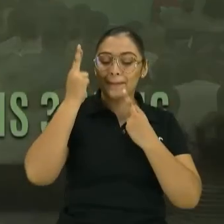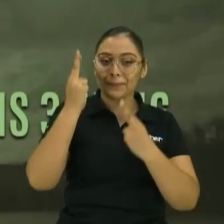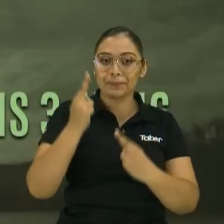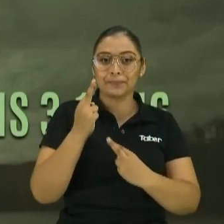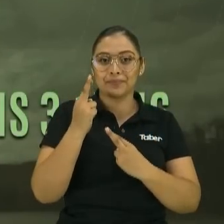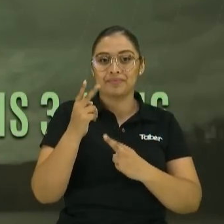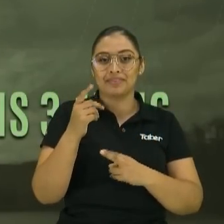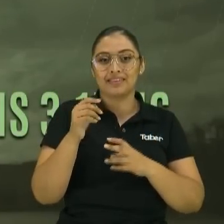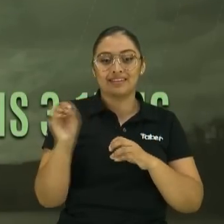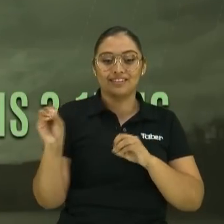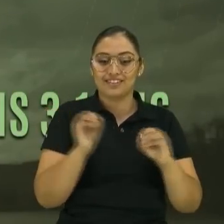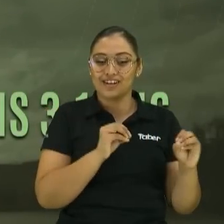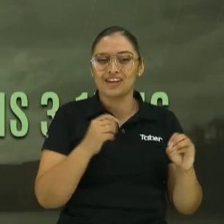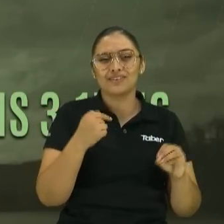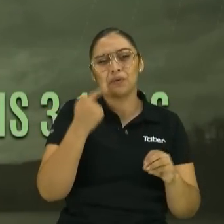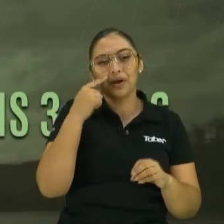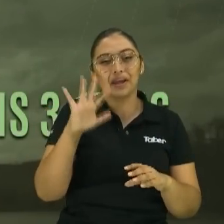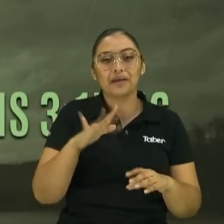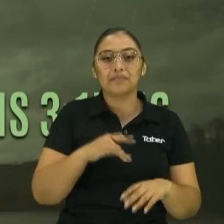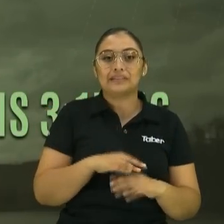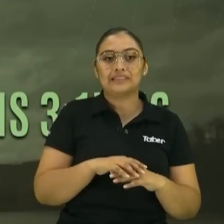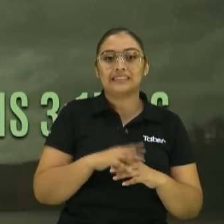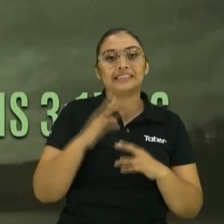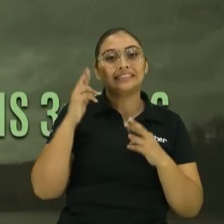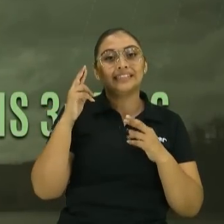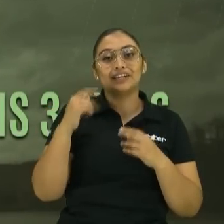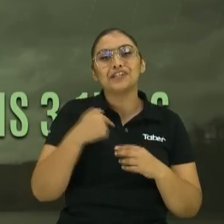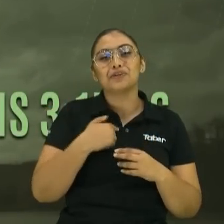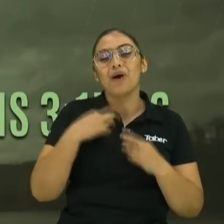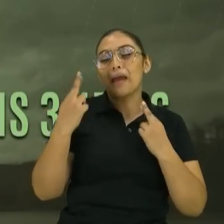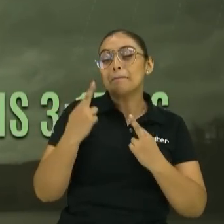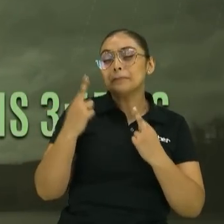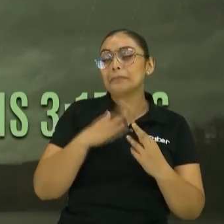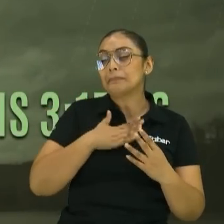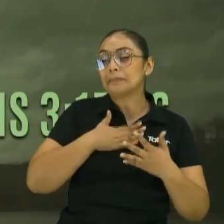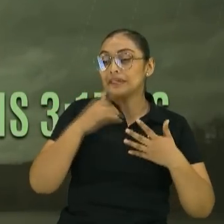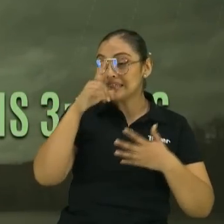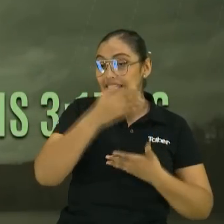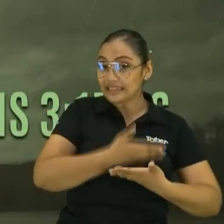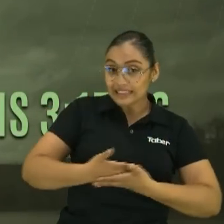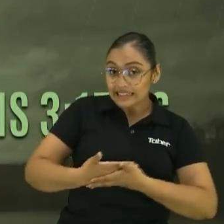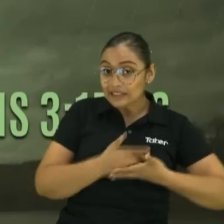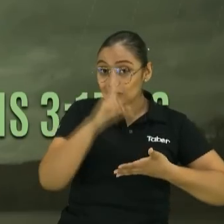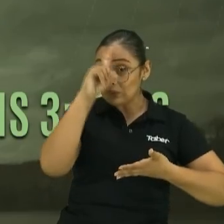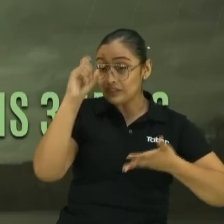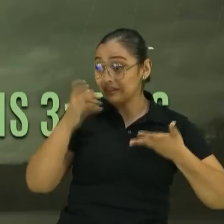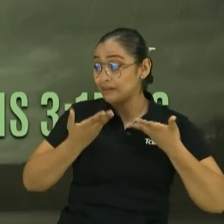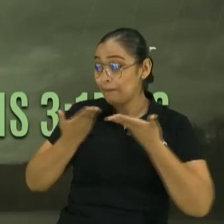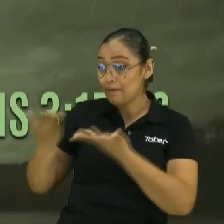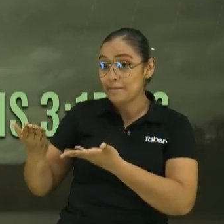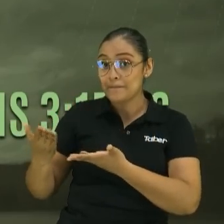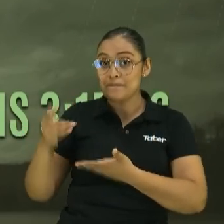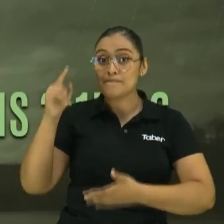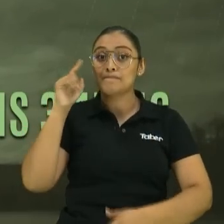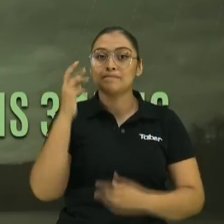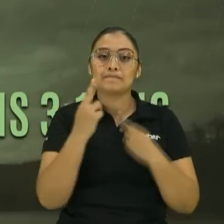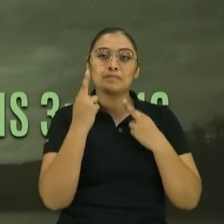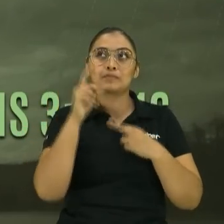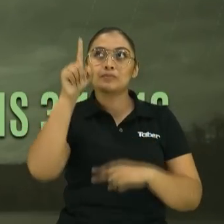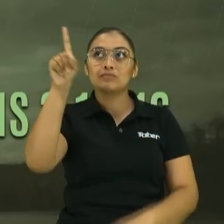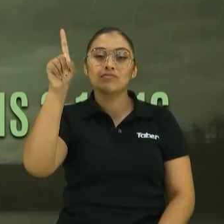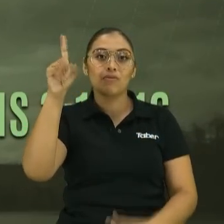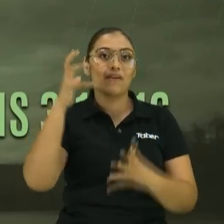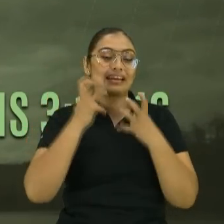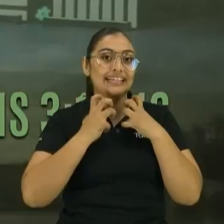Ojalá le dieran el Ojalá de Dios pero ese Ojalá de Dios tiene instrucciones claras estaba